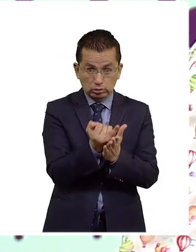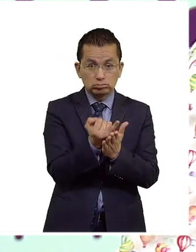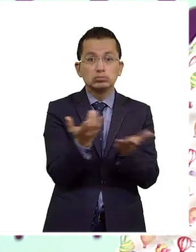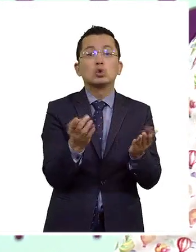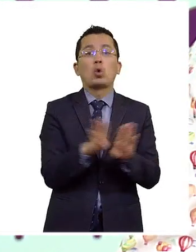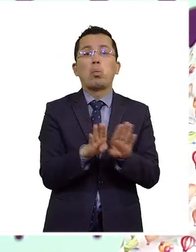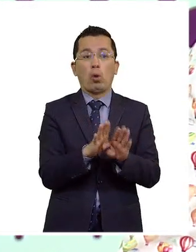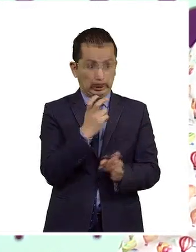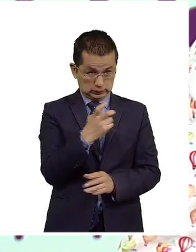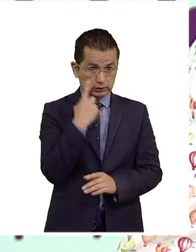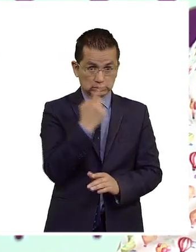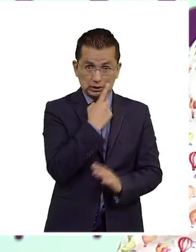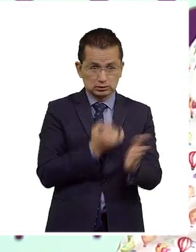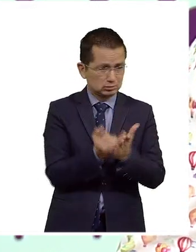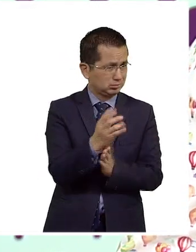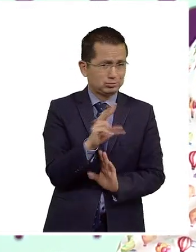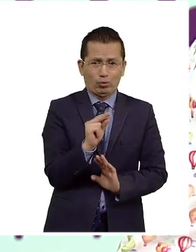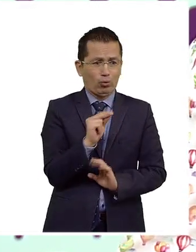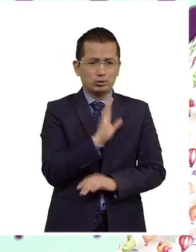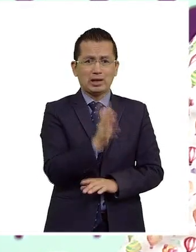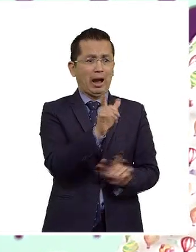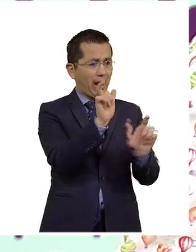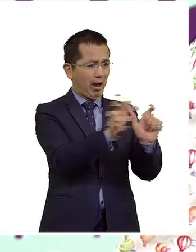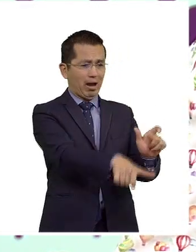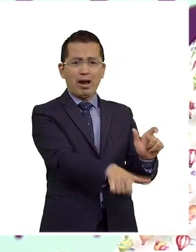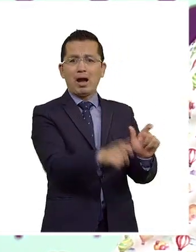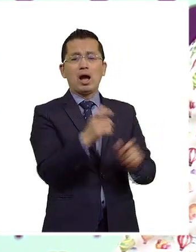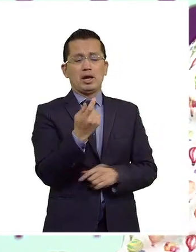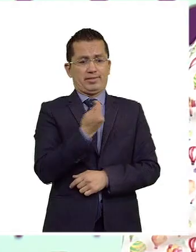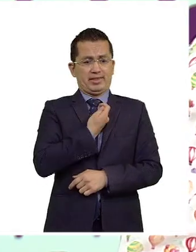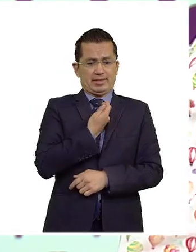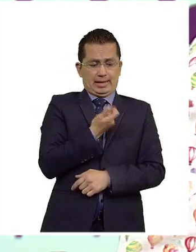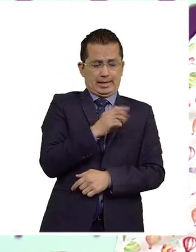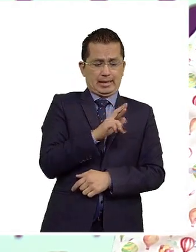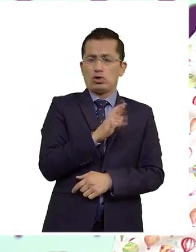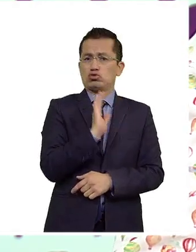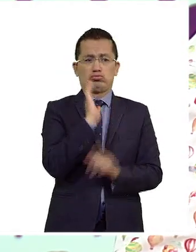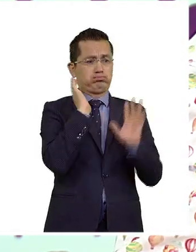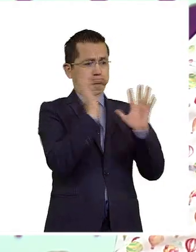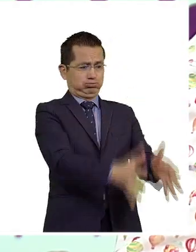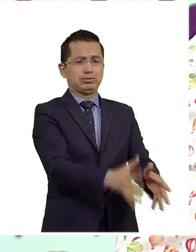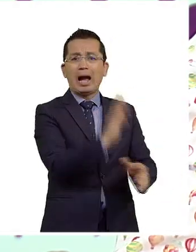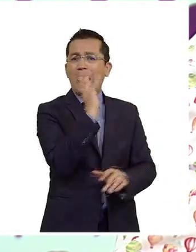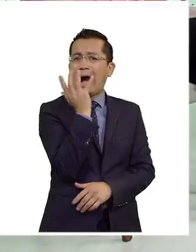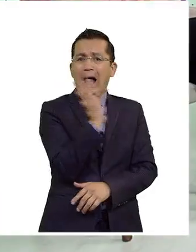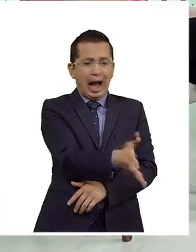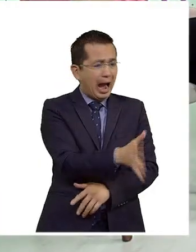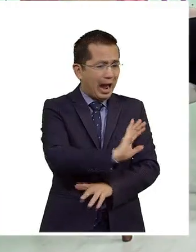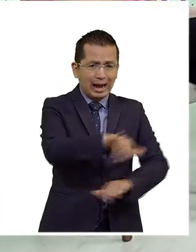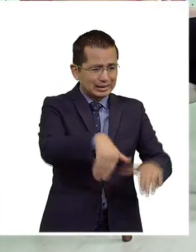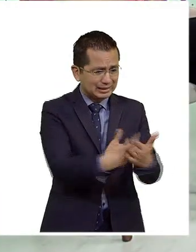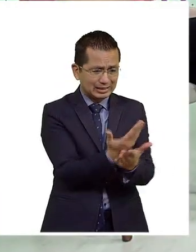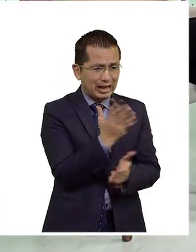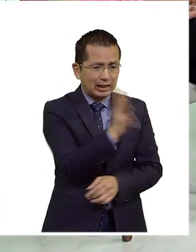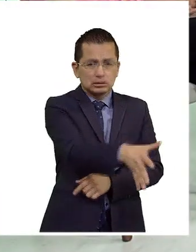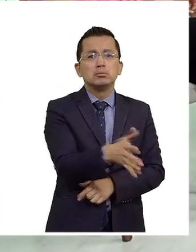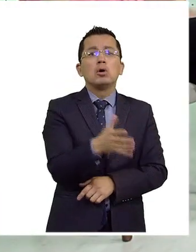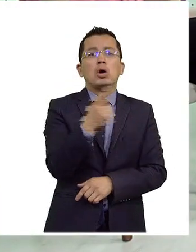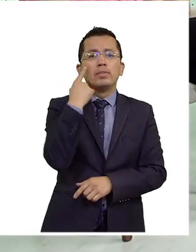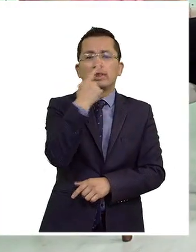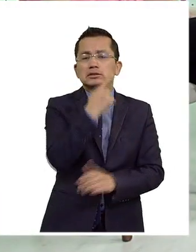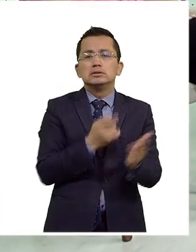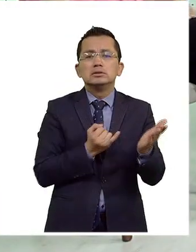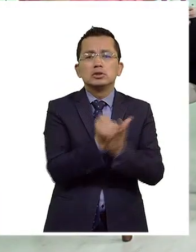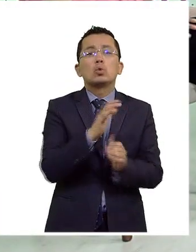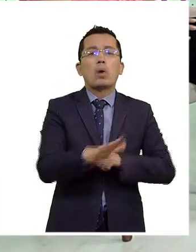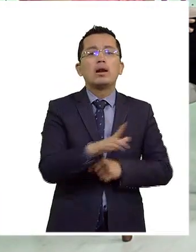del registro civil. Esa sí es una decisión. Sí. Pero tu identidad de género no es una decisión. La decisión de las familias es si ser responsable o no